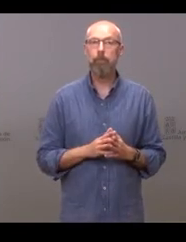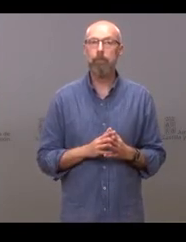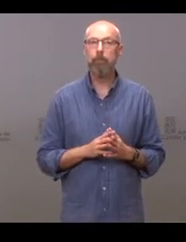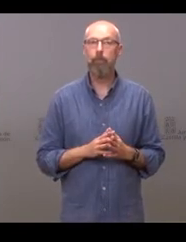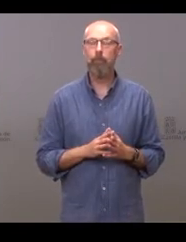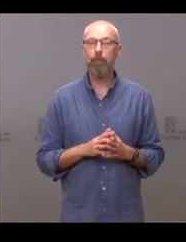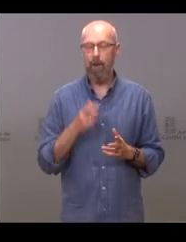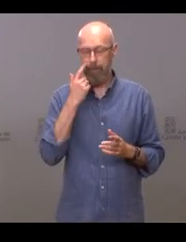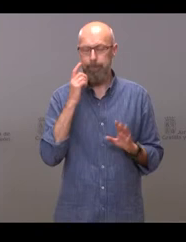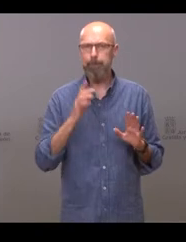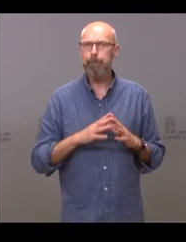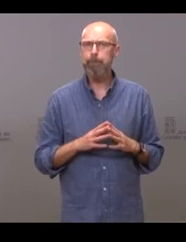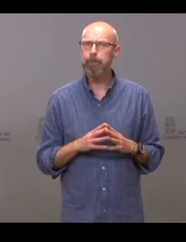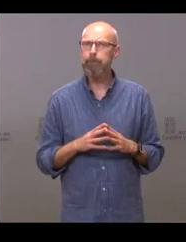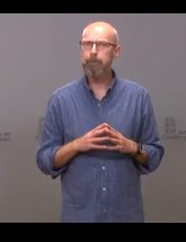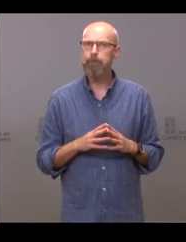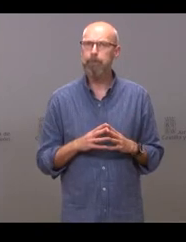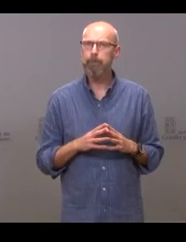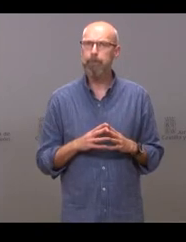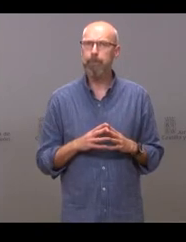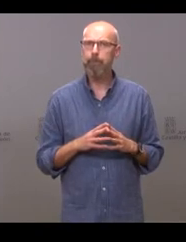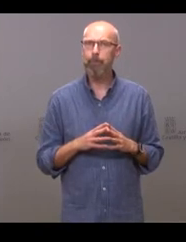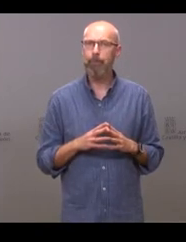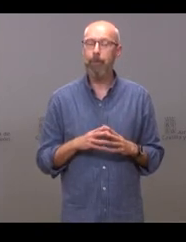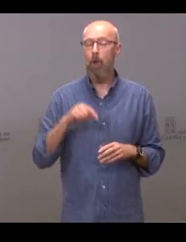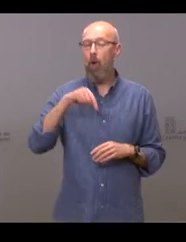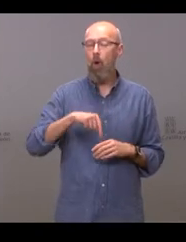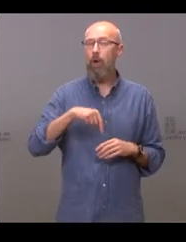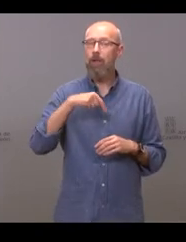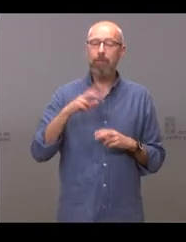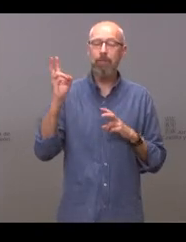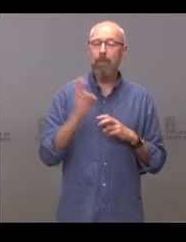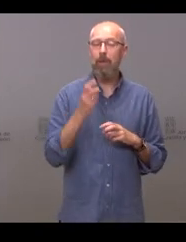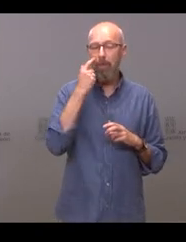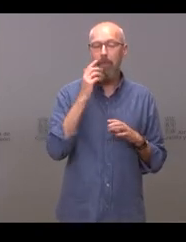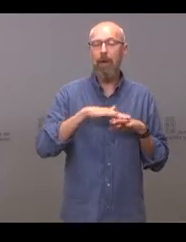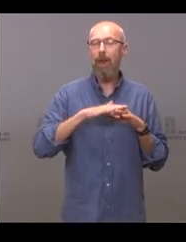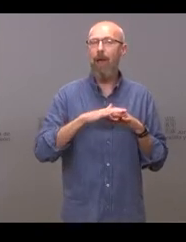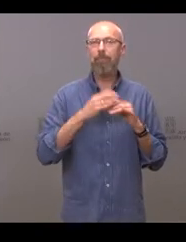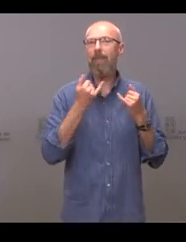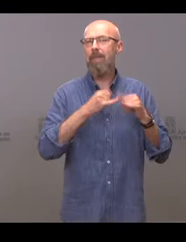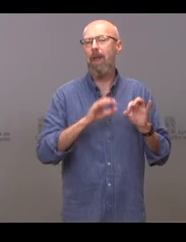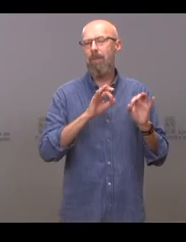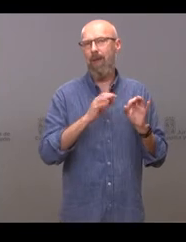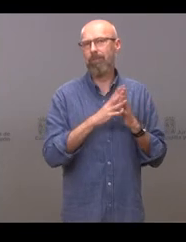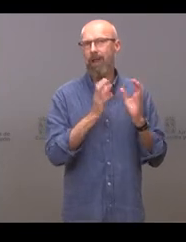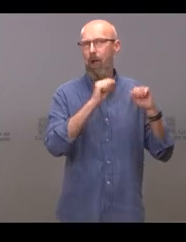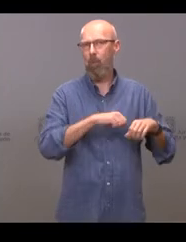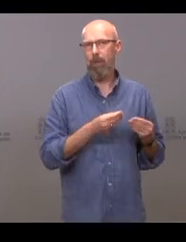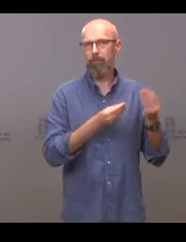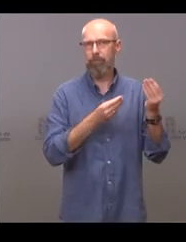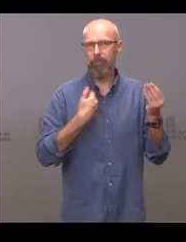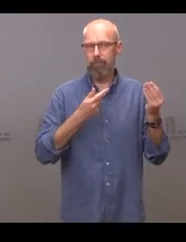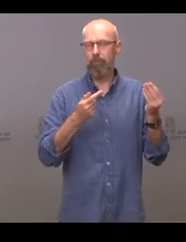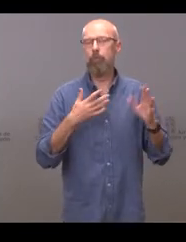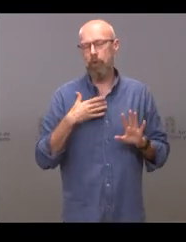por qué hoy estamos para celebrar lo acordado y manos fácil bien nos hubiera